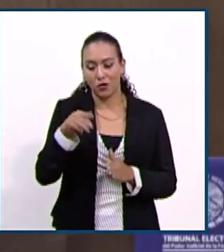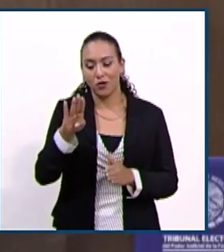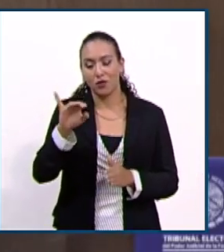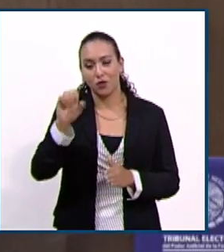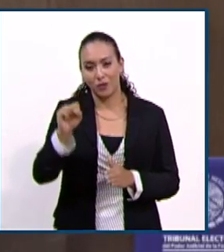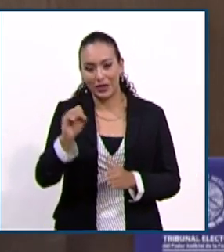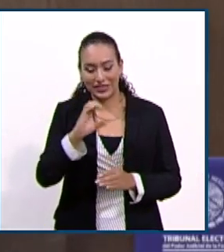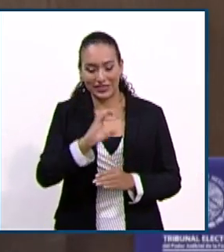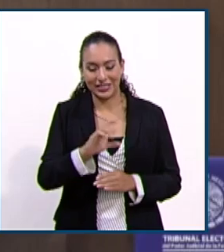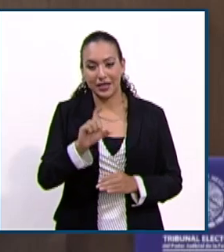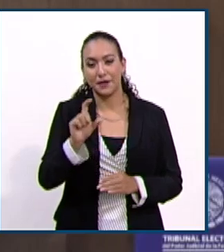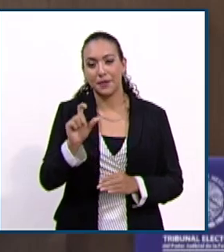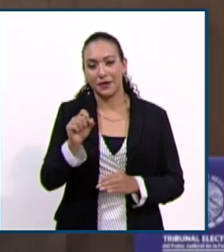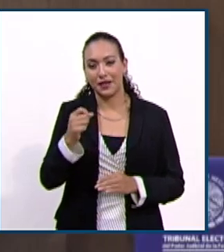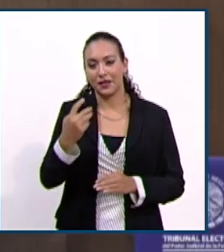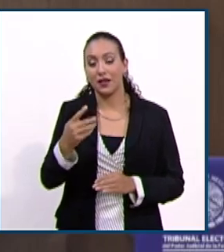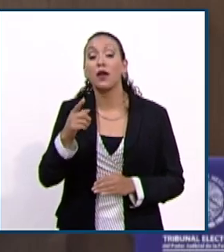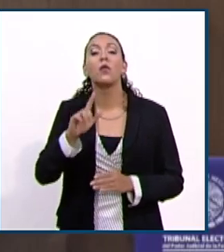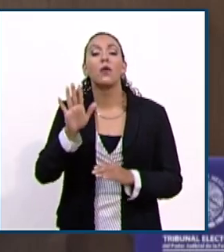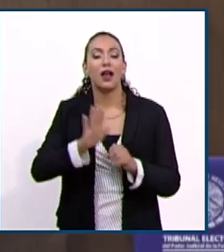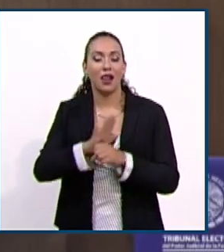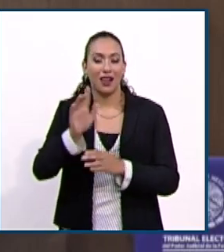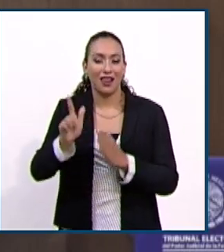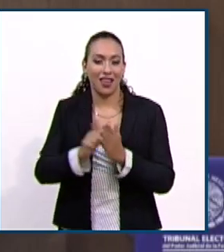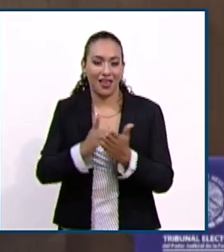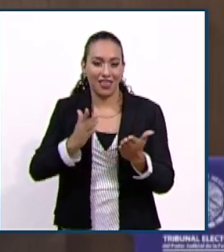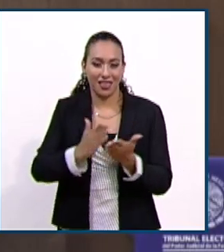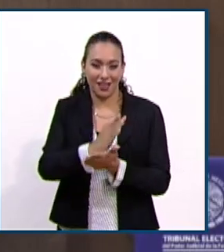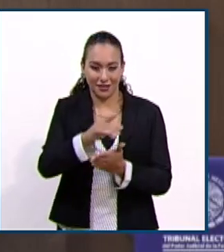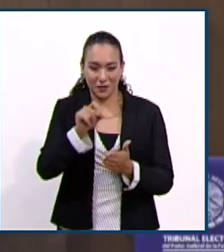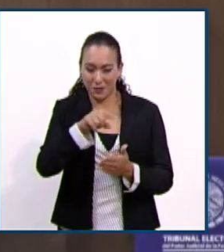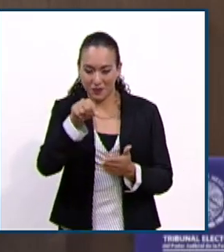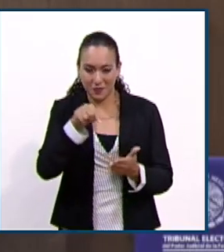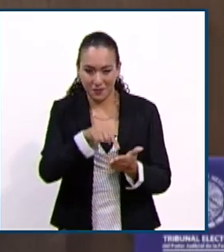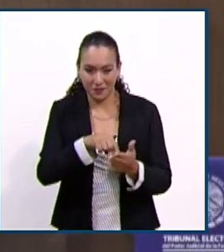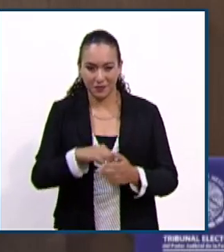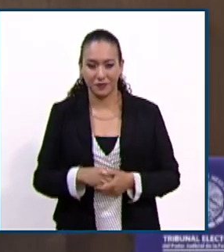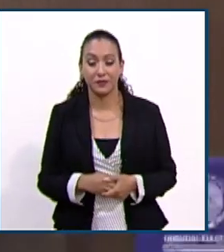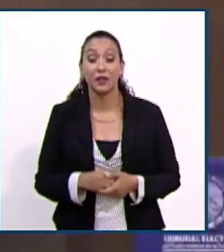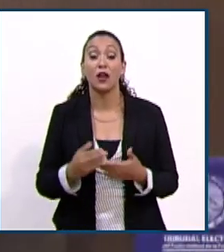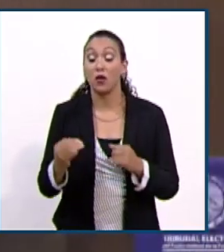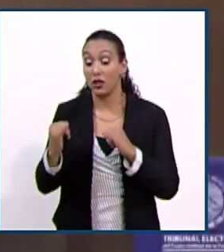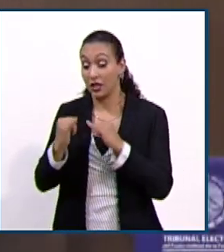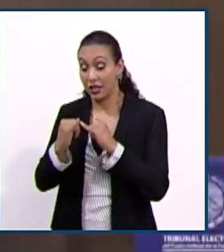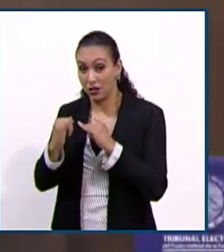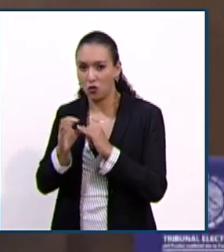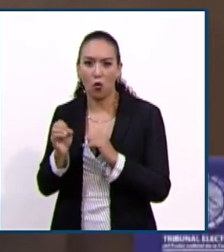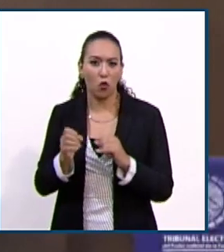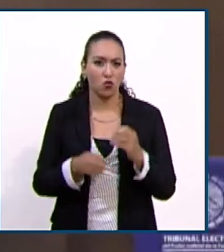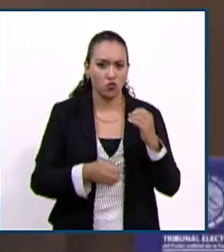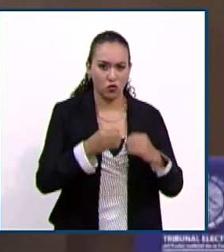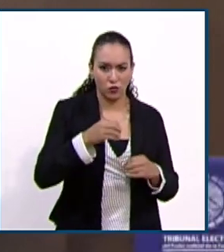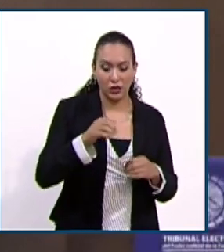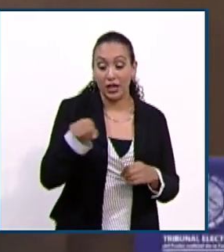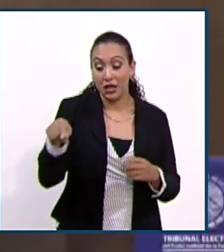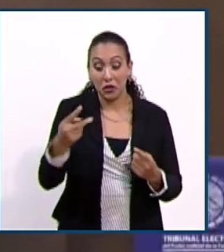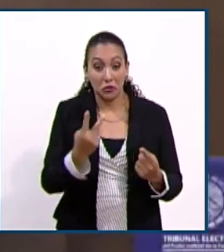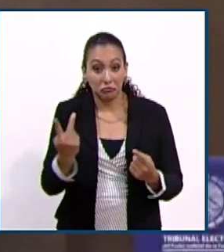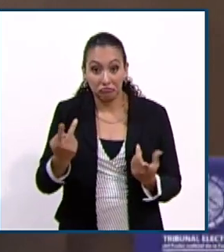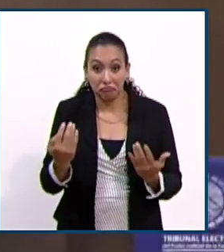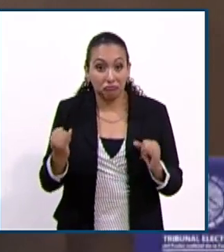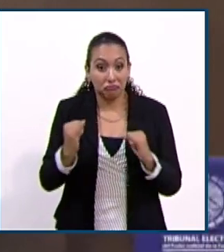C, fracción 22 de la ley de acceso local. En este sentido, ni el Instituto Local ni el Tribunal Local fueron precisos